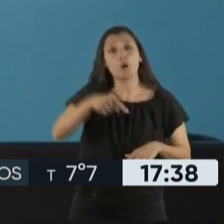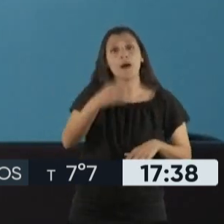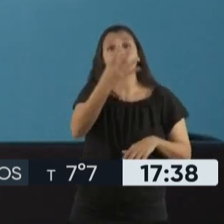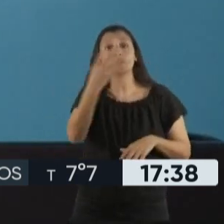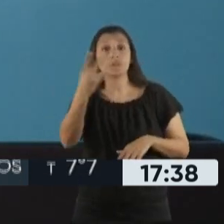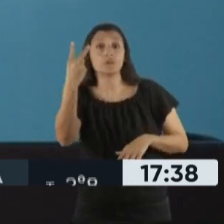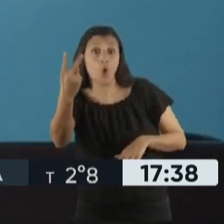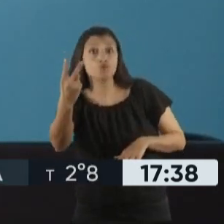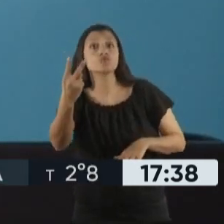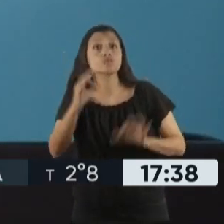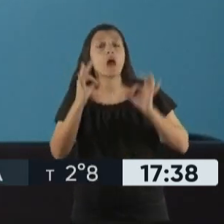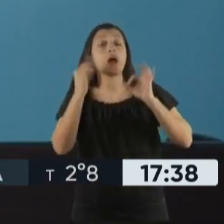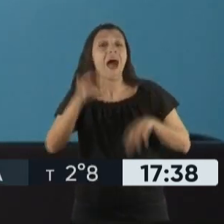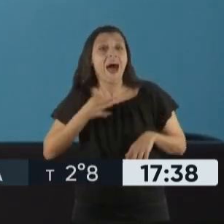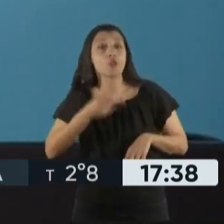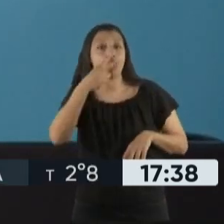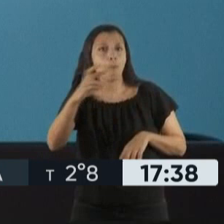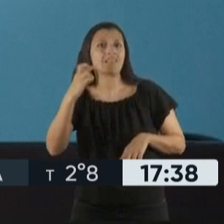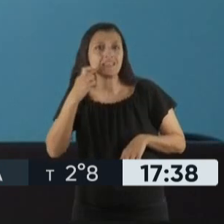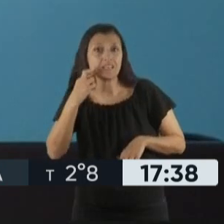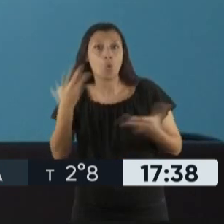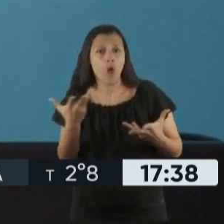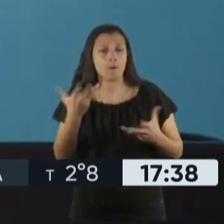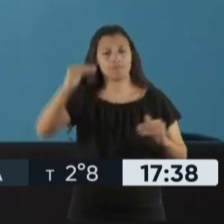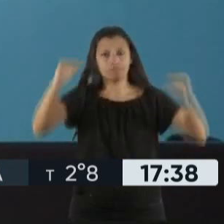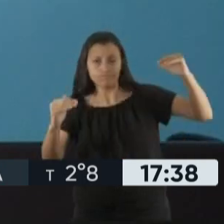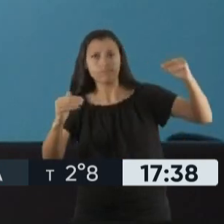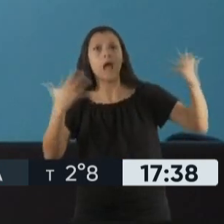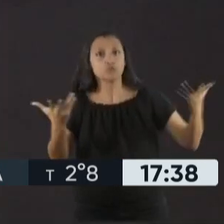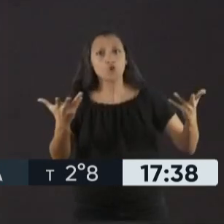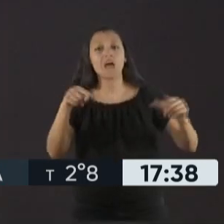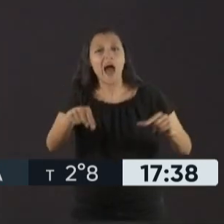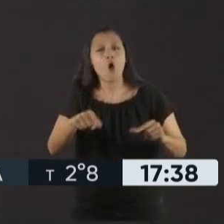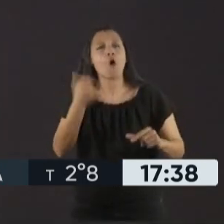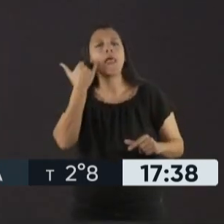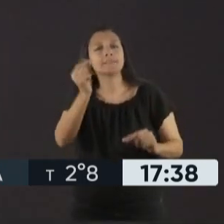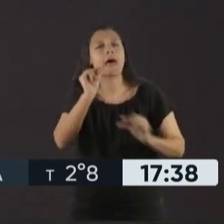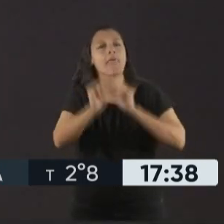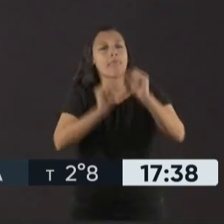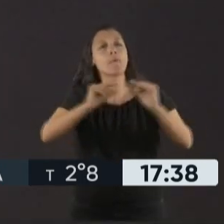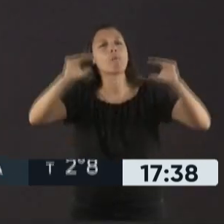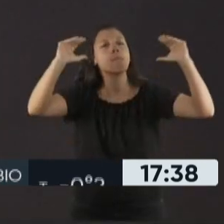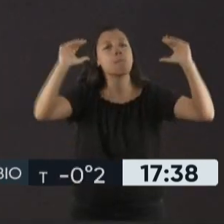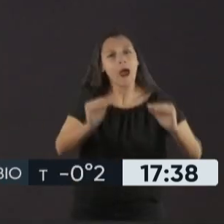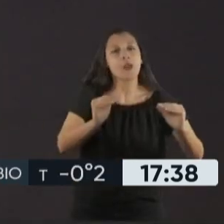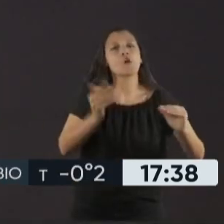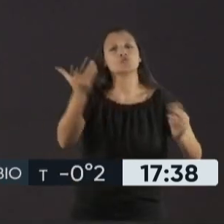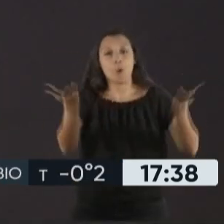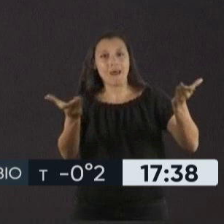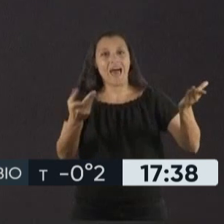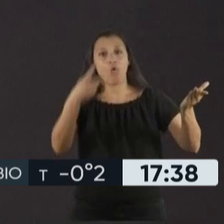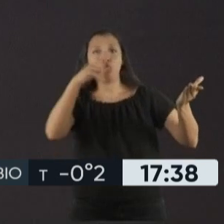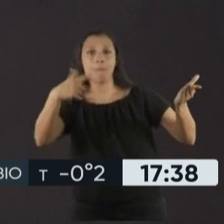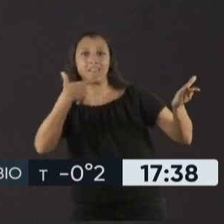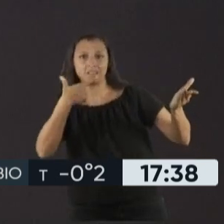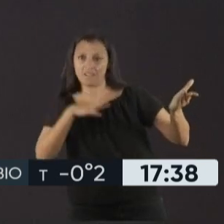el año 2019, y ese coeficiente ya está en valores más bajos que el 2017. Como digo, aún con